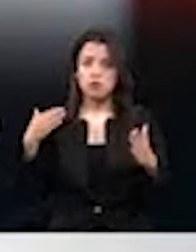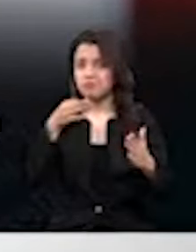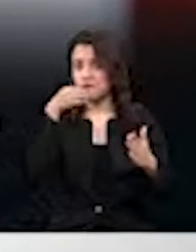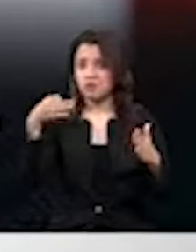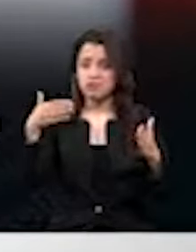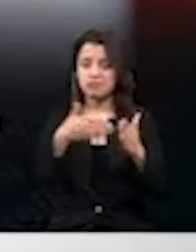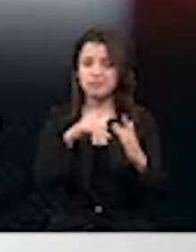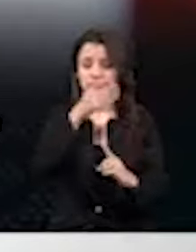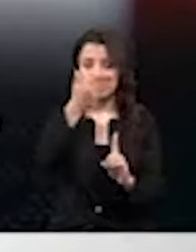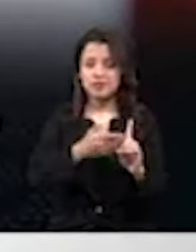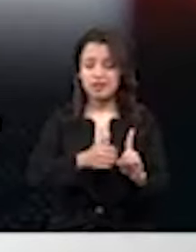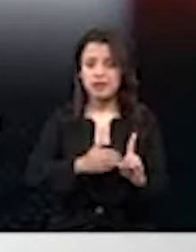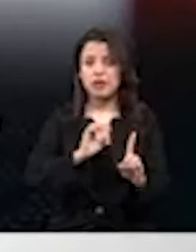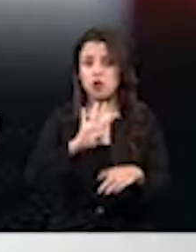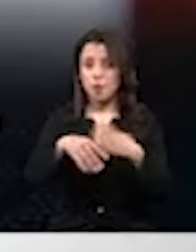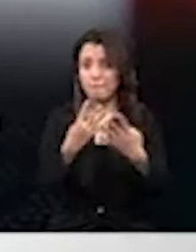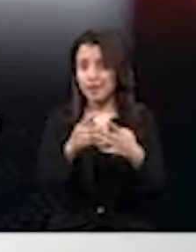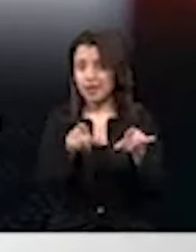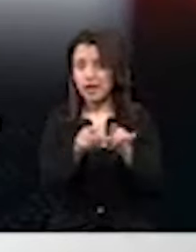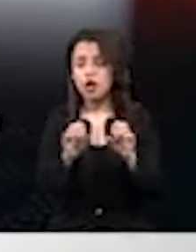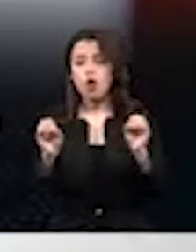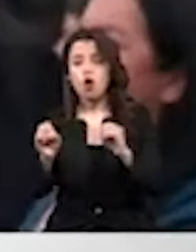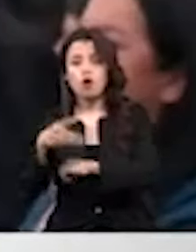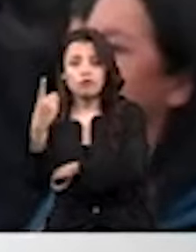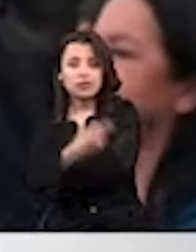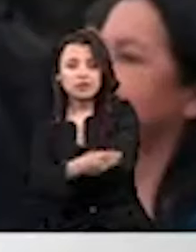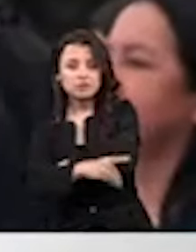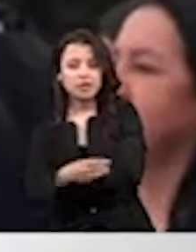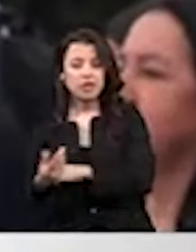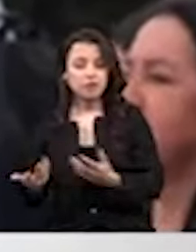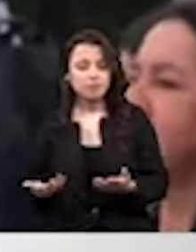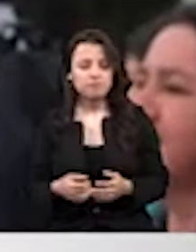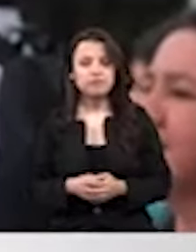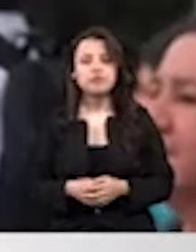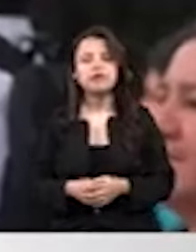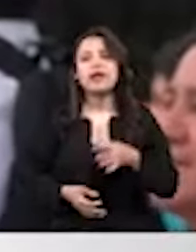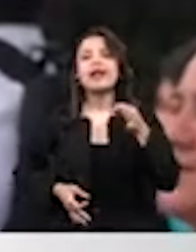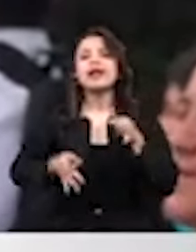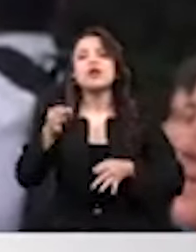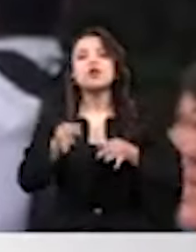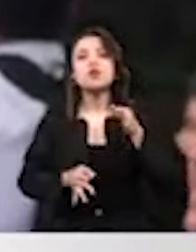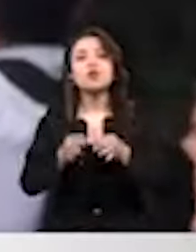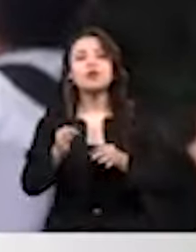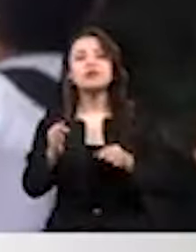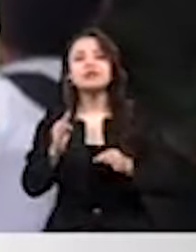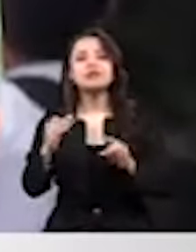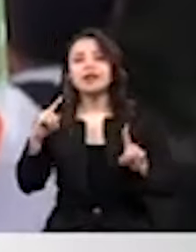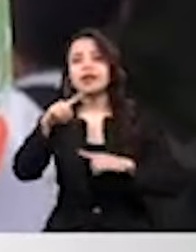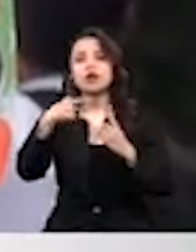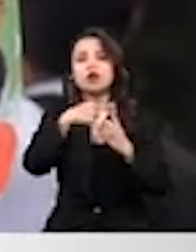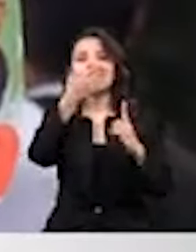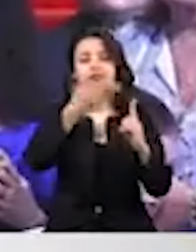candidato que lo atiende una instancia distinta, el único juez del presidente de la República es la Comisión de Acusaciones en